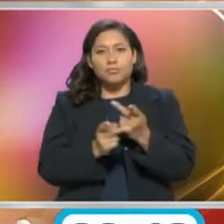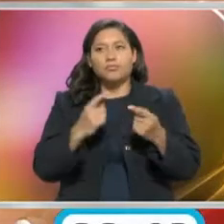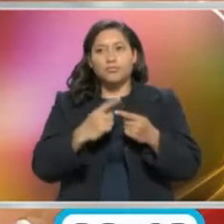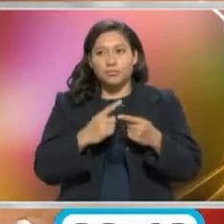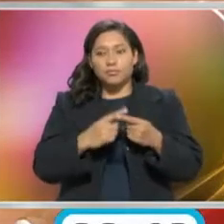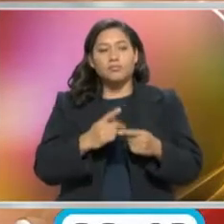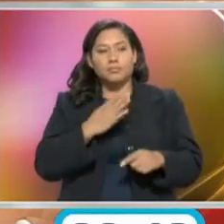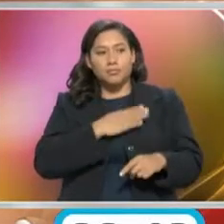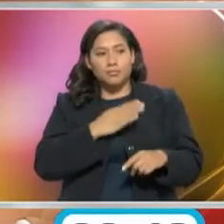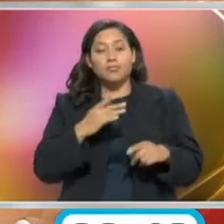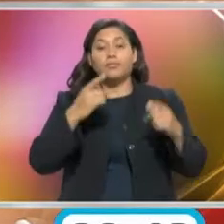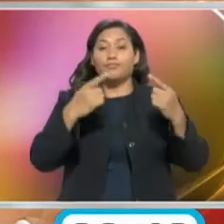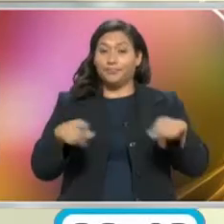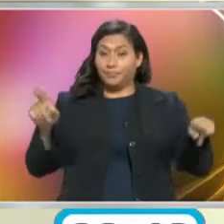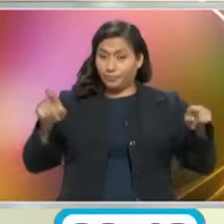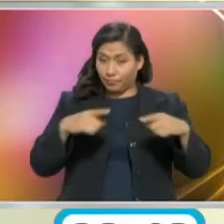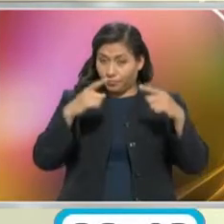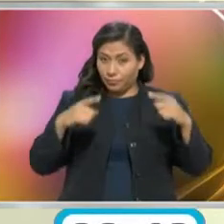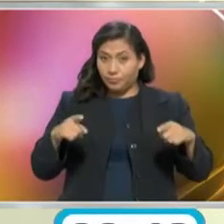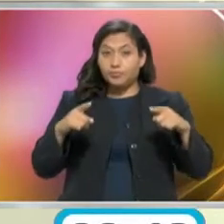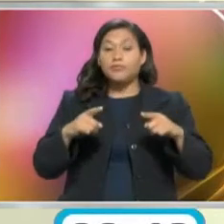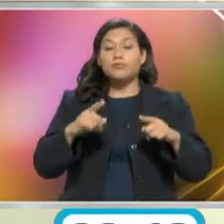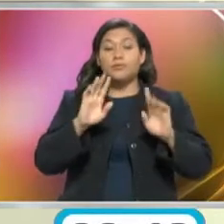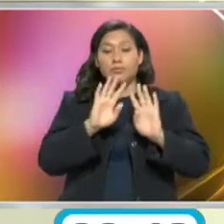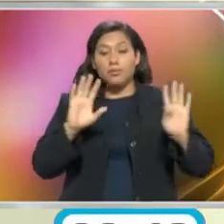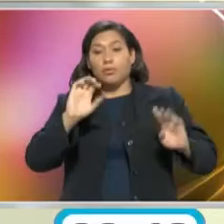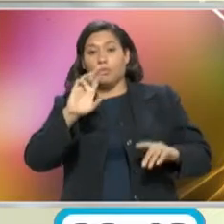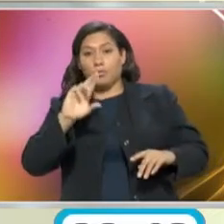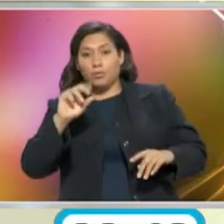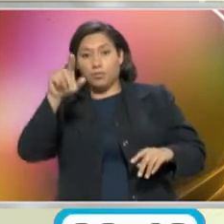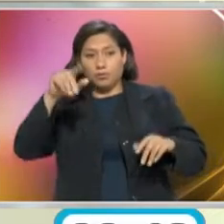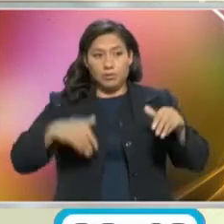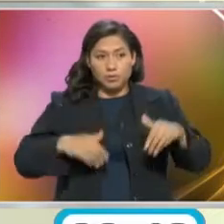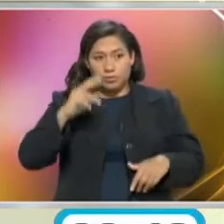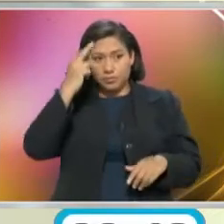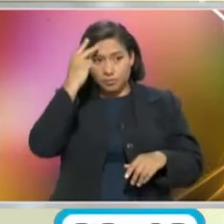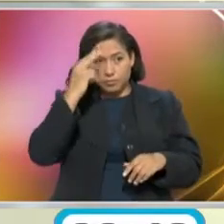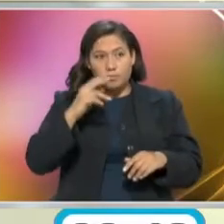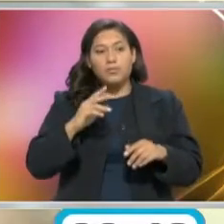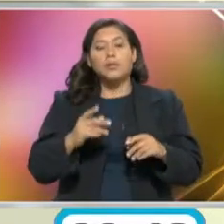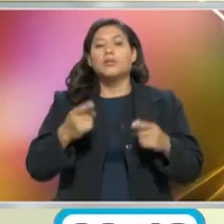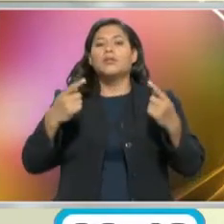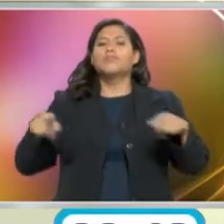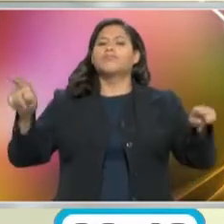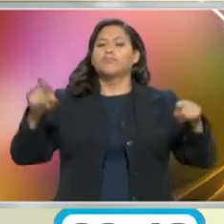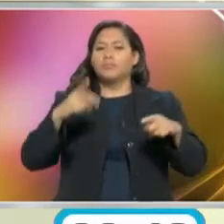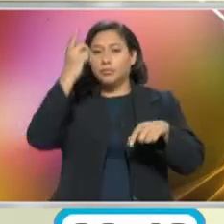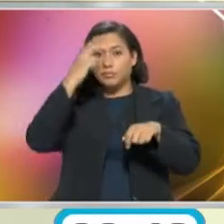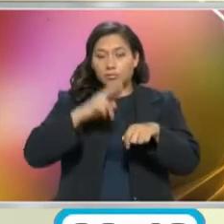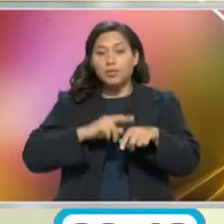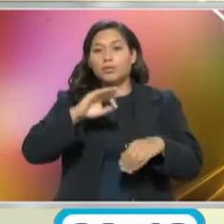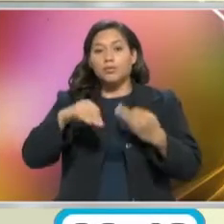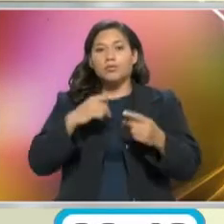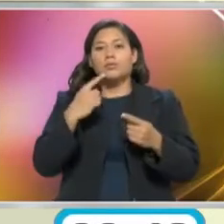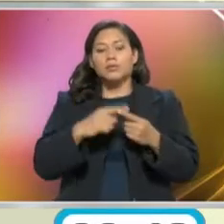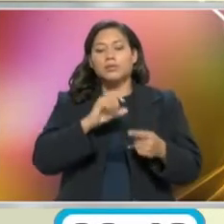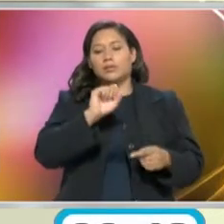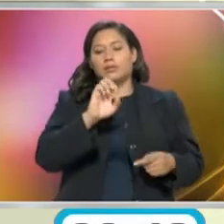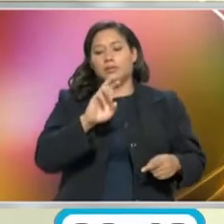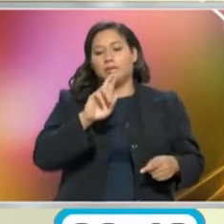es. de ellos. Bueno, la orquesta y coro del Teatro de Bellas Artes, la orquesta está dirigida, bueno, en realidad todos, por